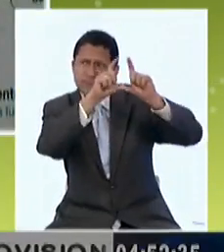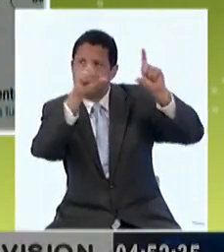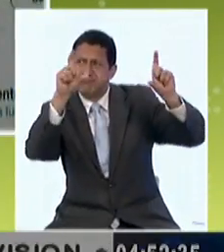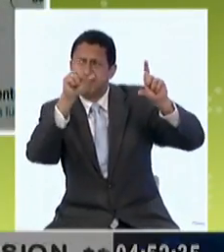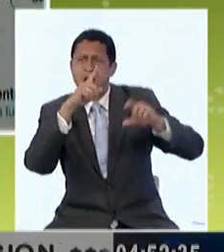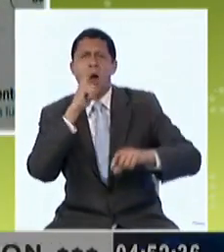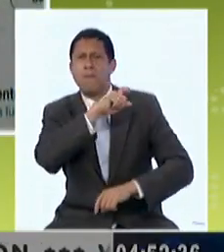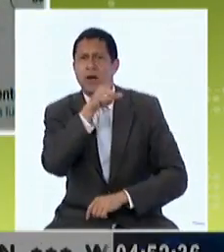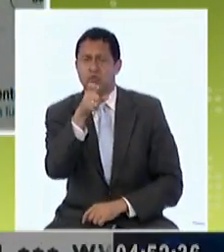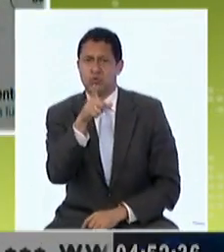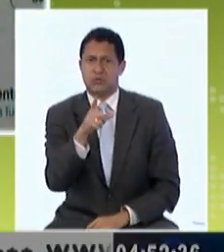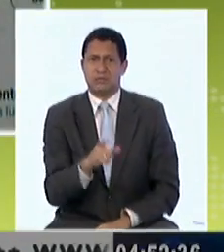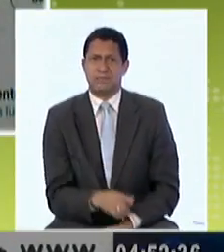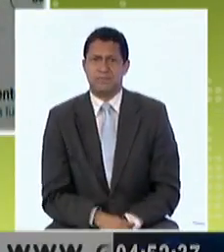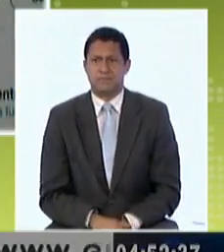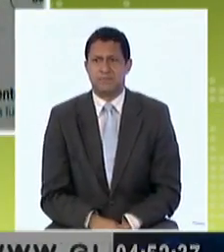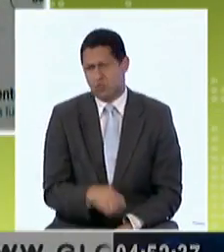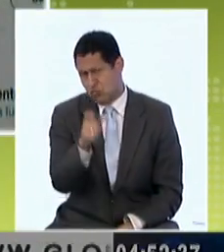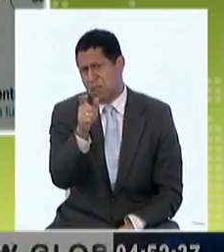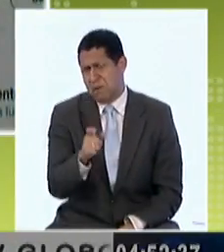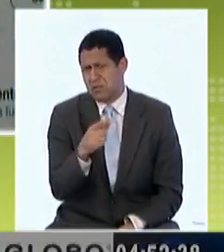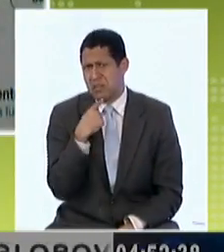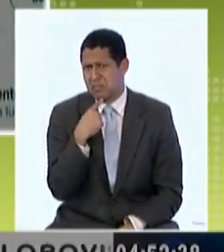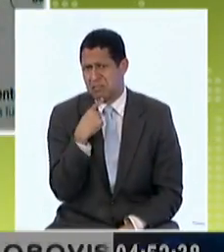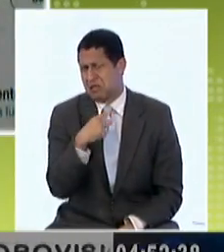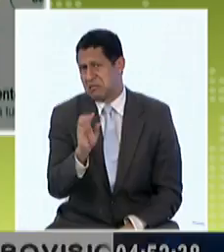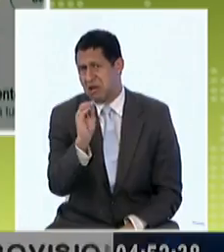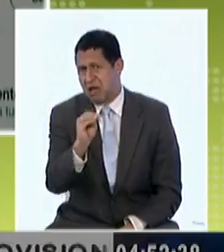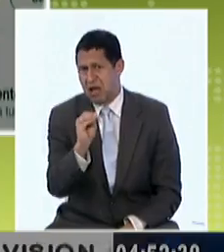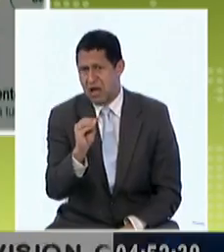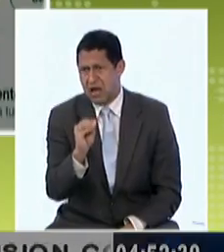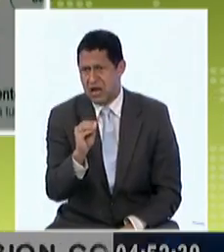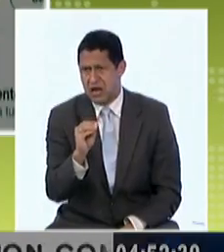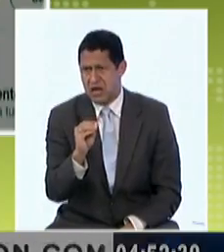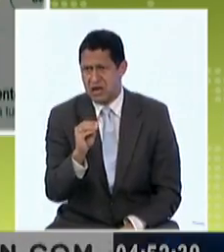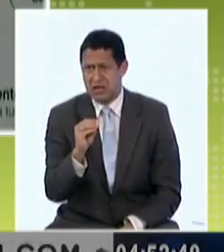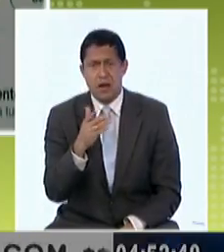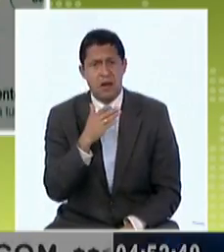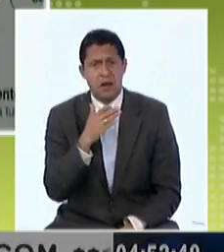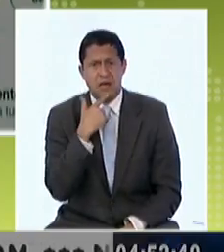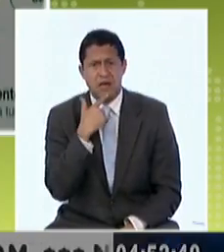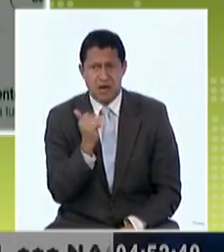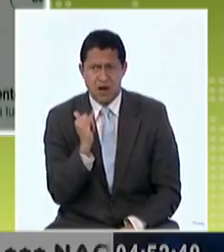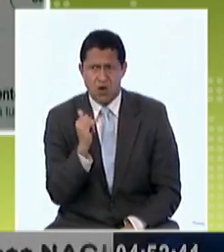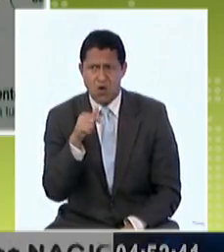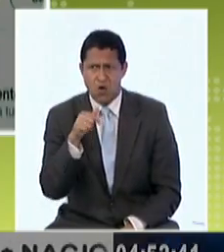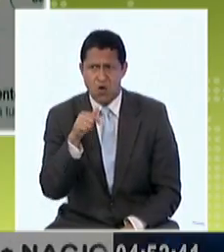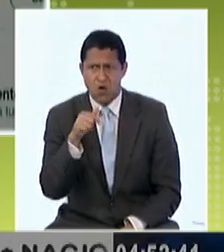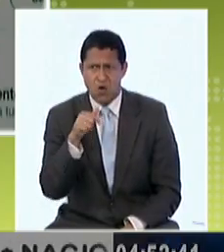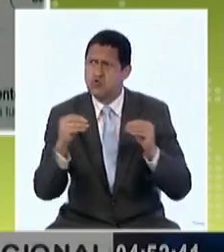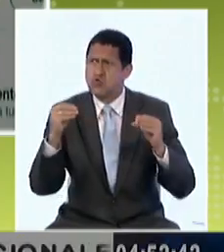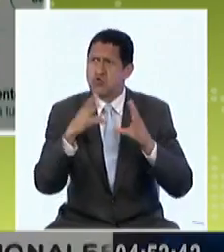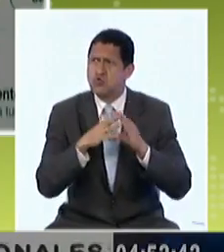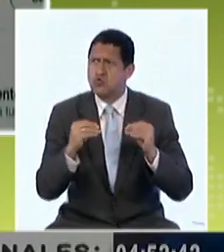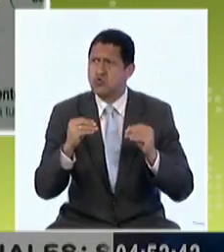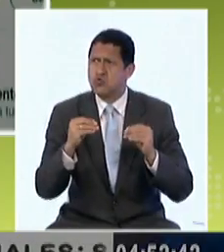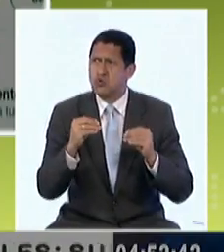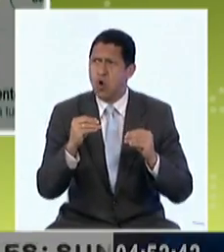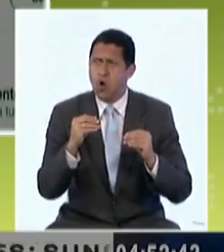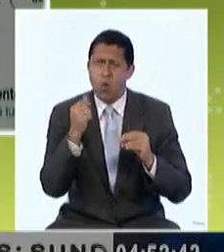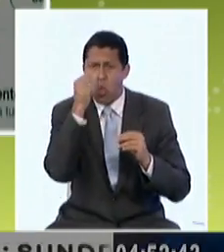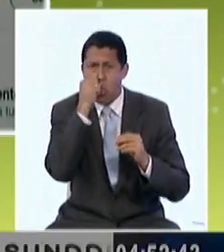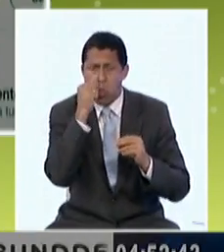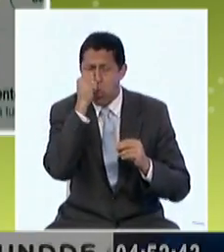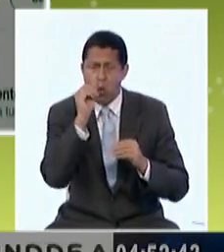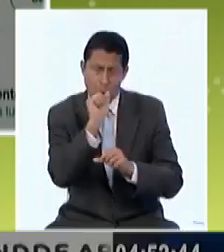en sus pantallas. Aníbal Gómez pregunta lo siguiente: ¿el queloide hace presencia en todos los organismos? ¿Se puede evitar